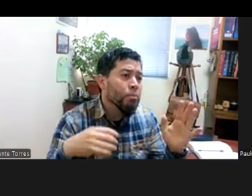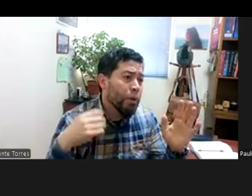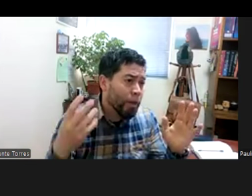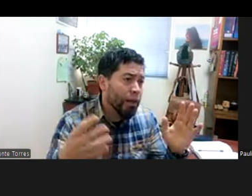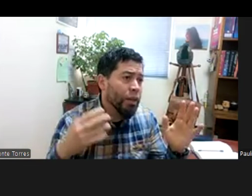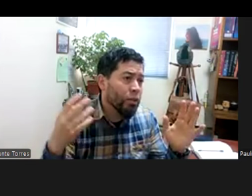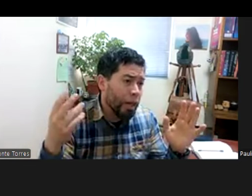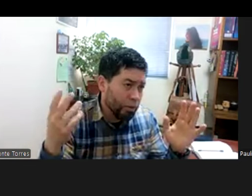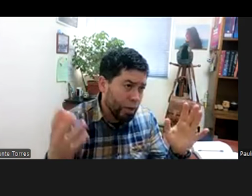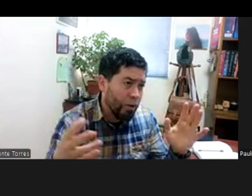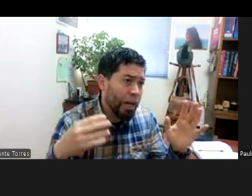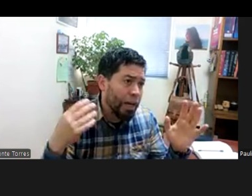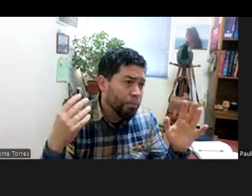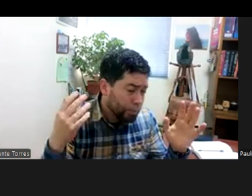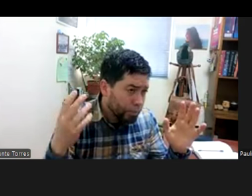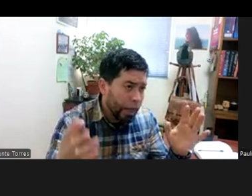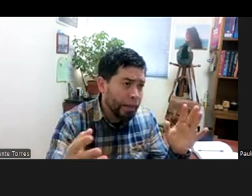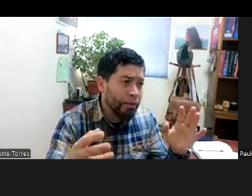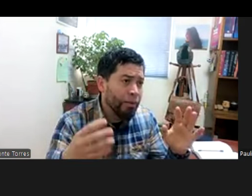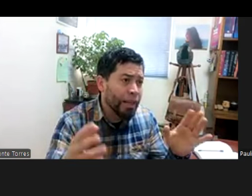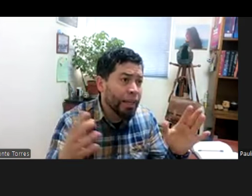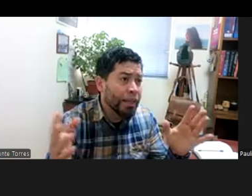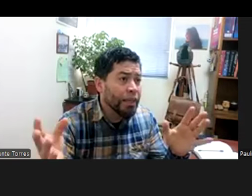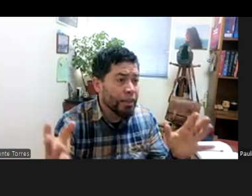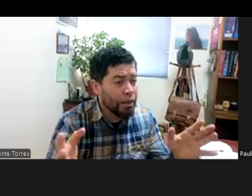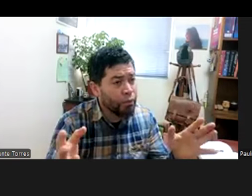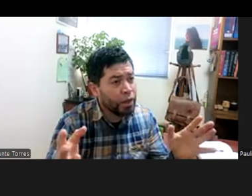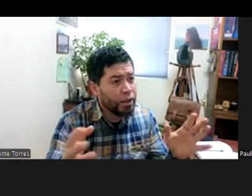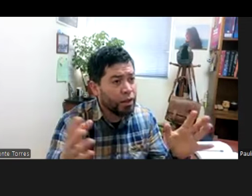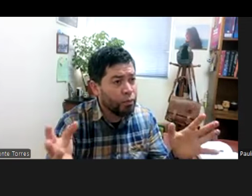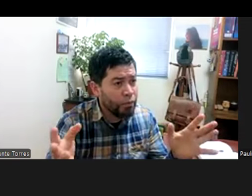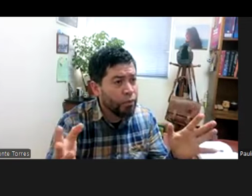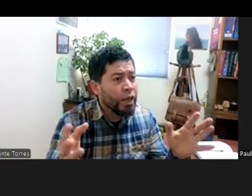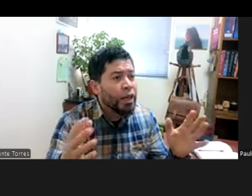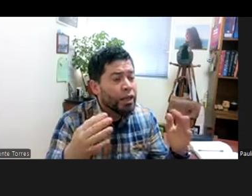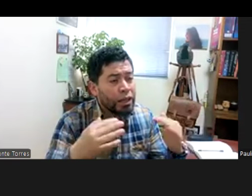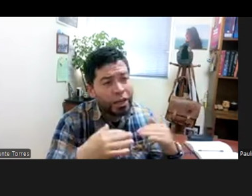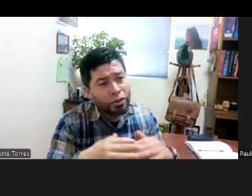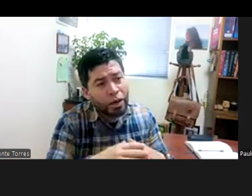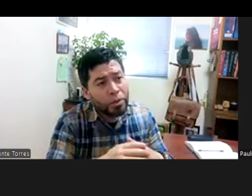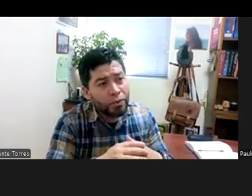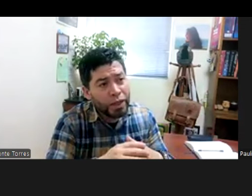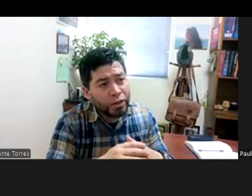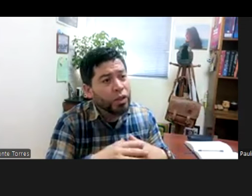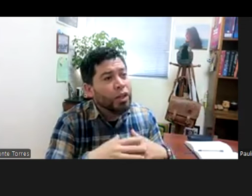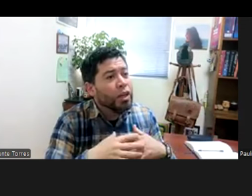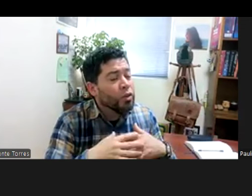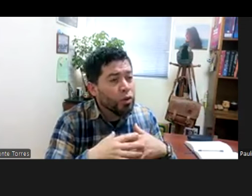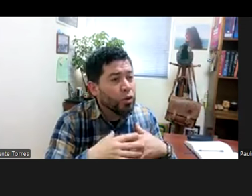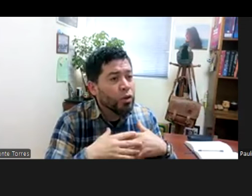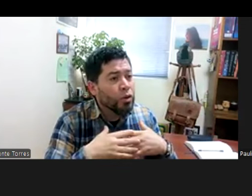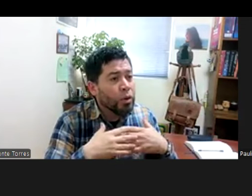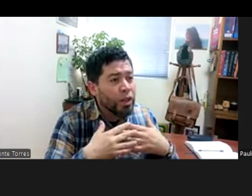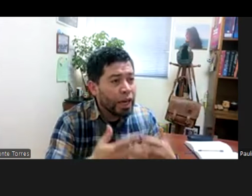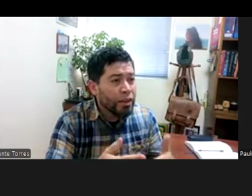horas, más bien eventos asociados a la actividad de beta-catenina TCF, TCF-LEF y asociada a proliferación.